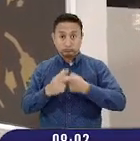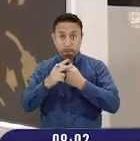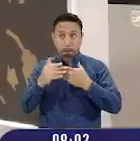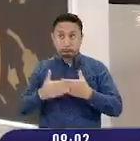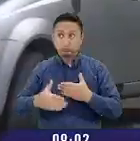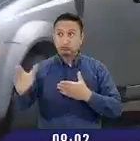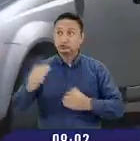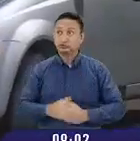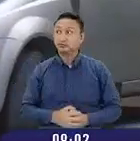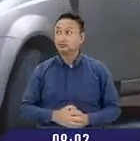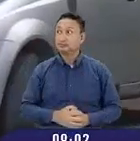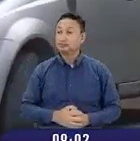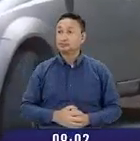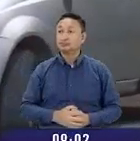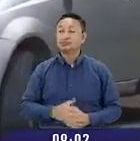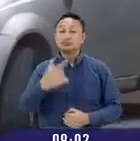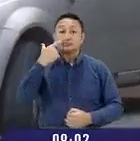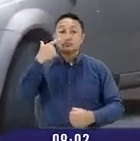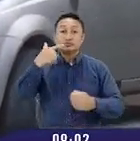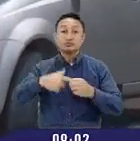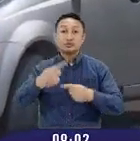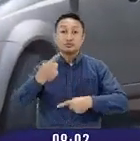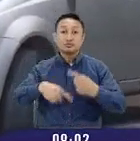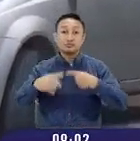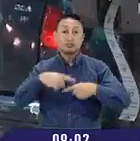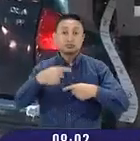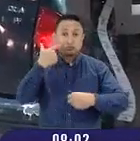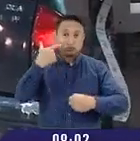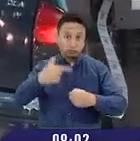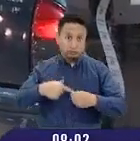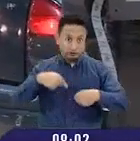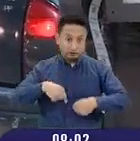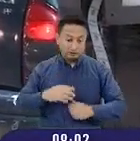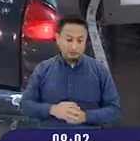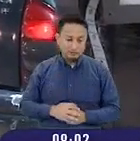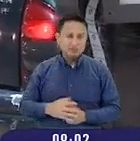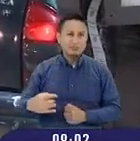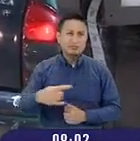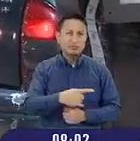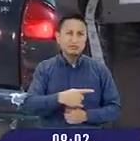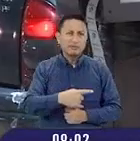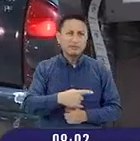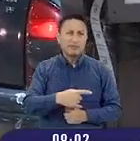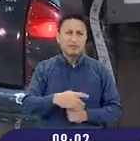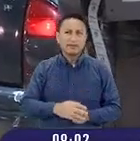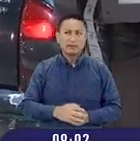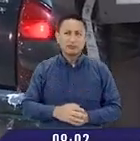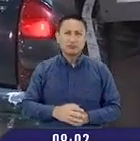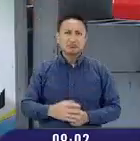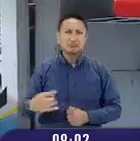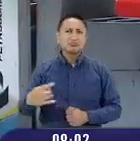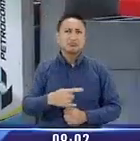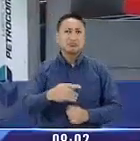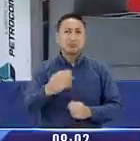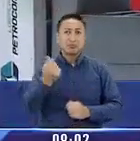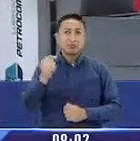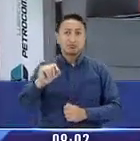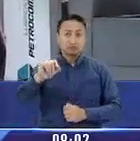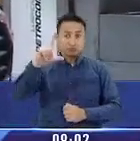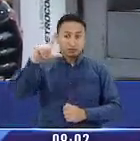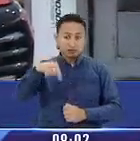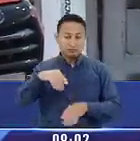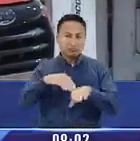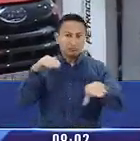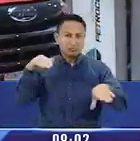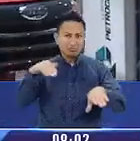junio las estaciones de distribución de estos combustibles no mostraron un comportamiento inusual previo a la alza de 26 centavos